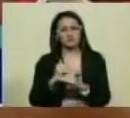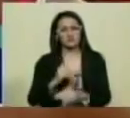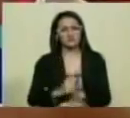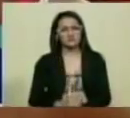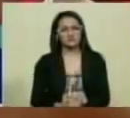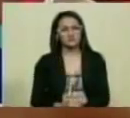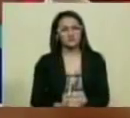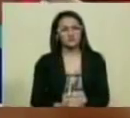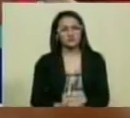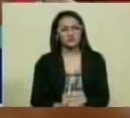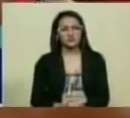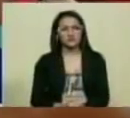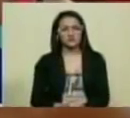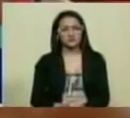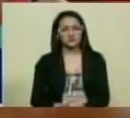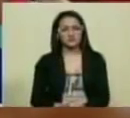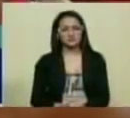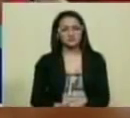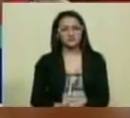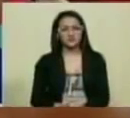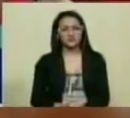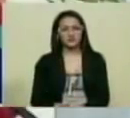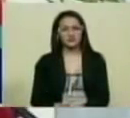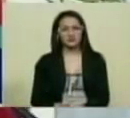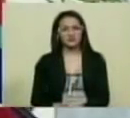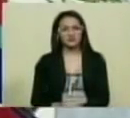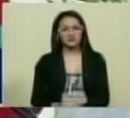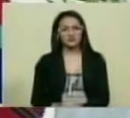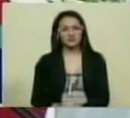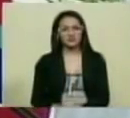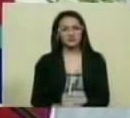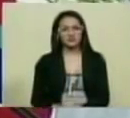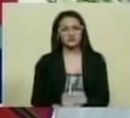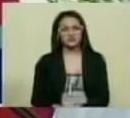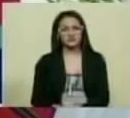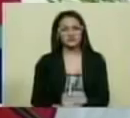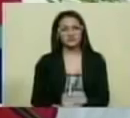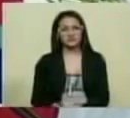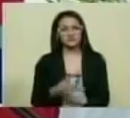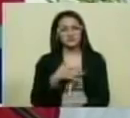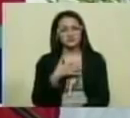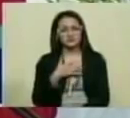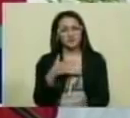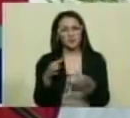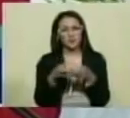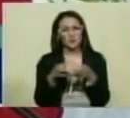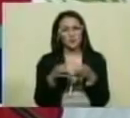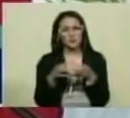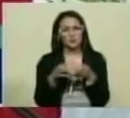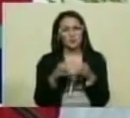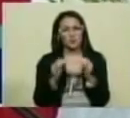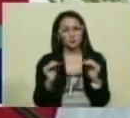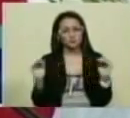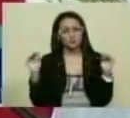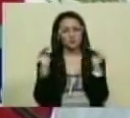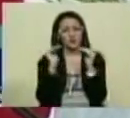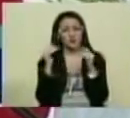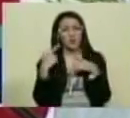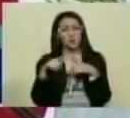Eso sí es una mala herencia del imperio, de sentirse un grupo, un pequeño grupo superiores a los